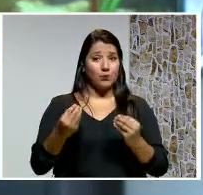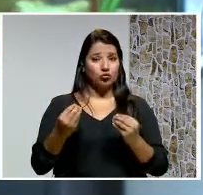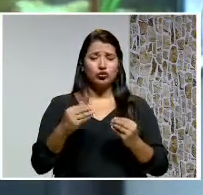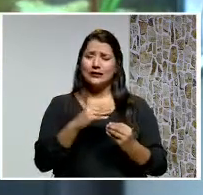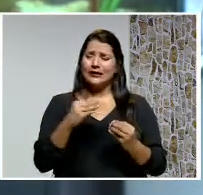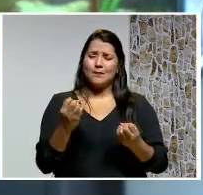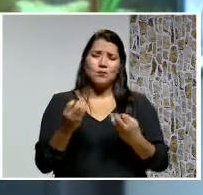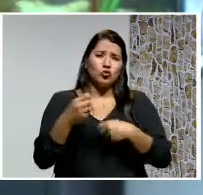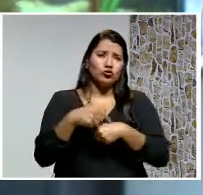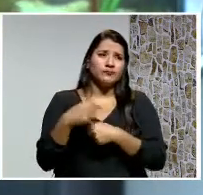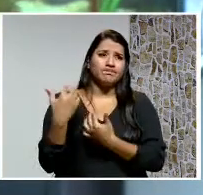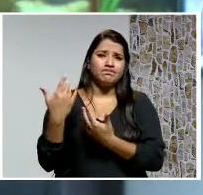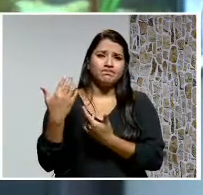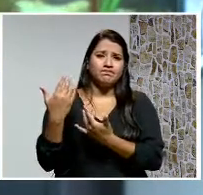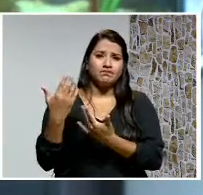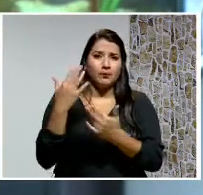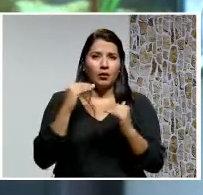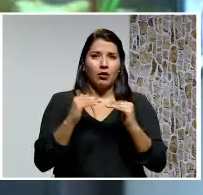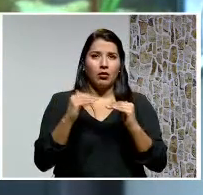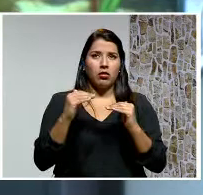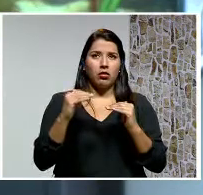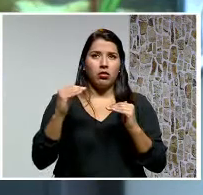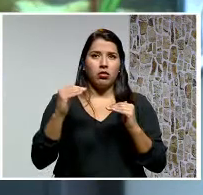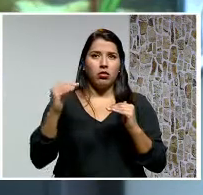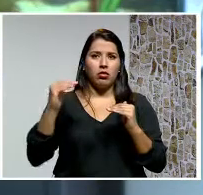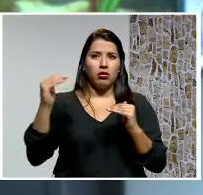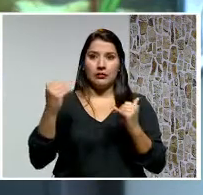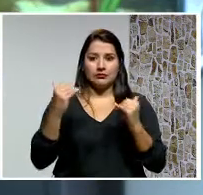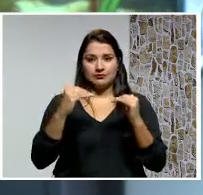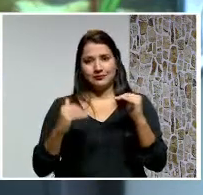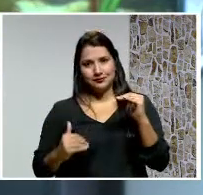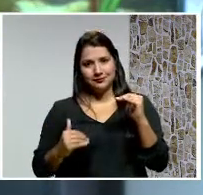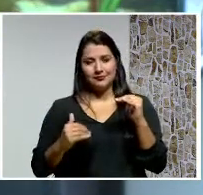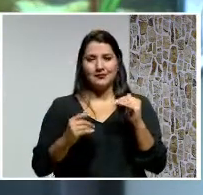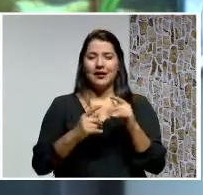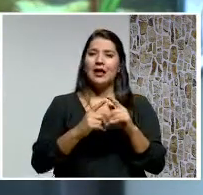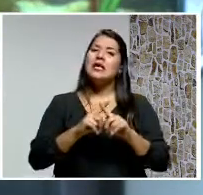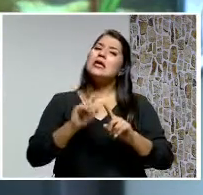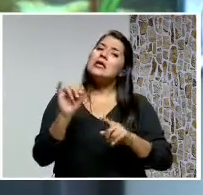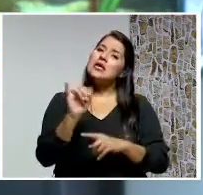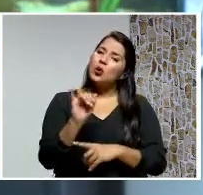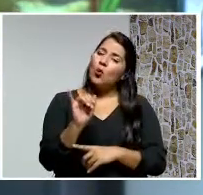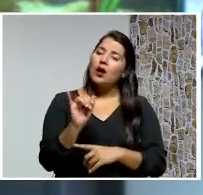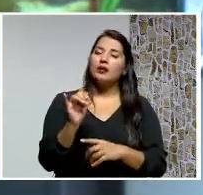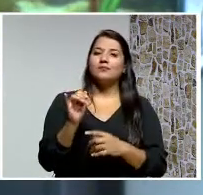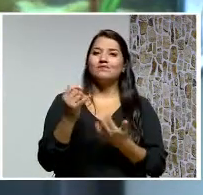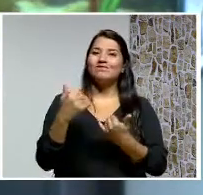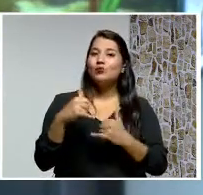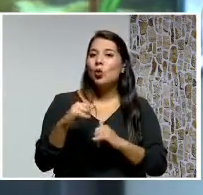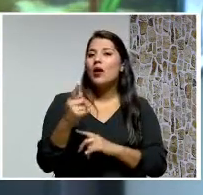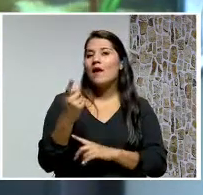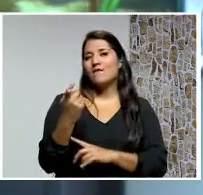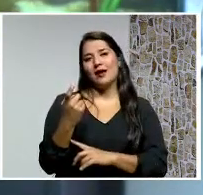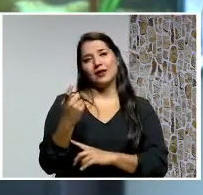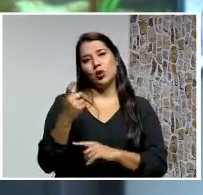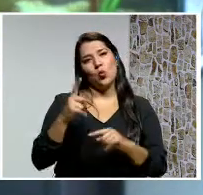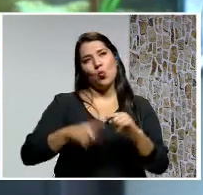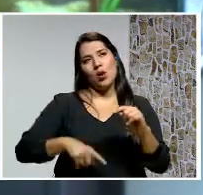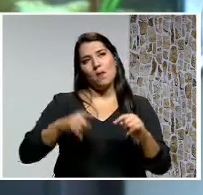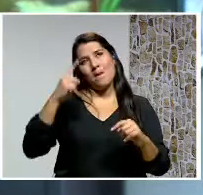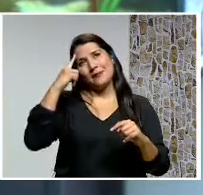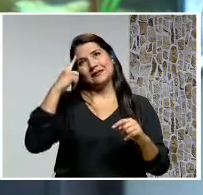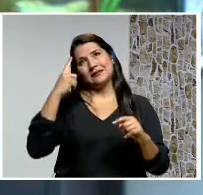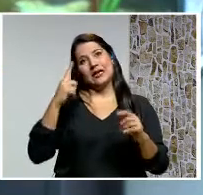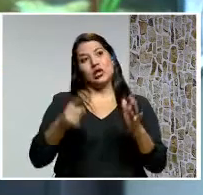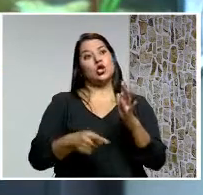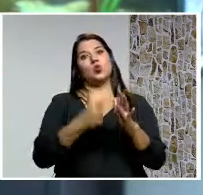estamos esperando. Sin embargo, no es suficiente esta reducción como para pensar en un beneficio inmediato en la